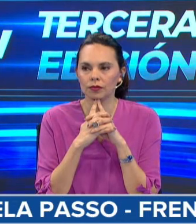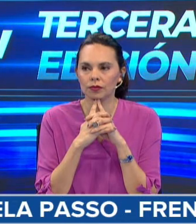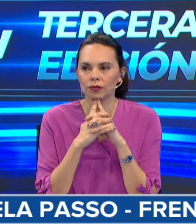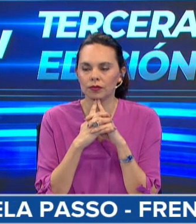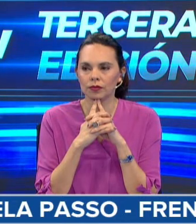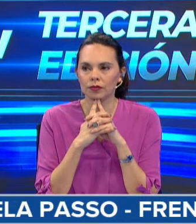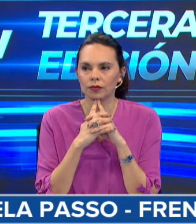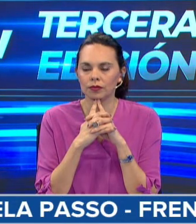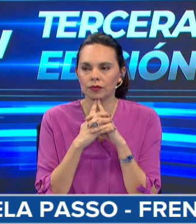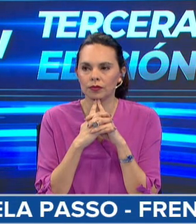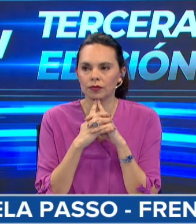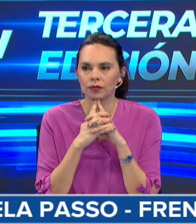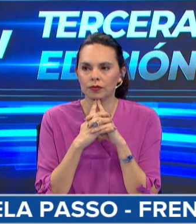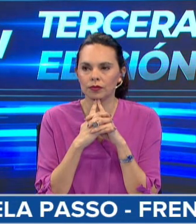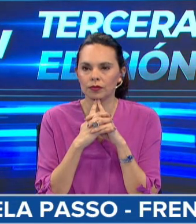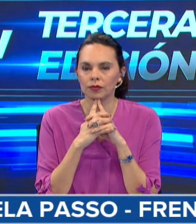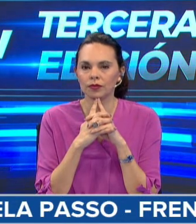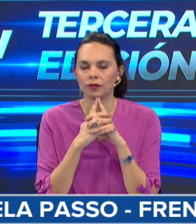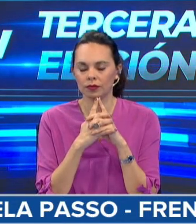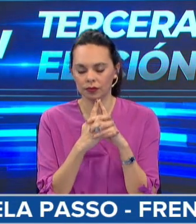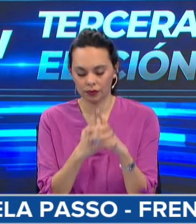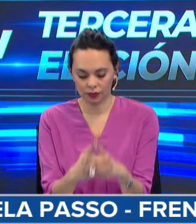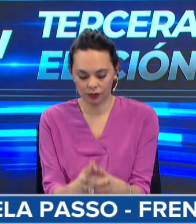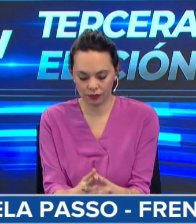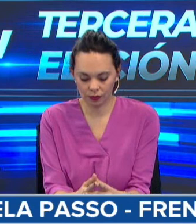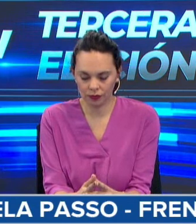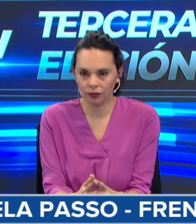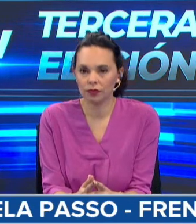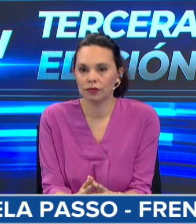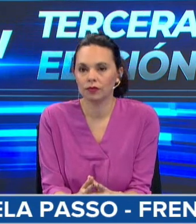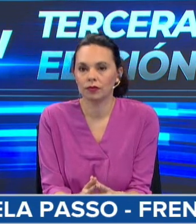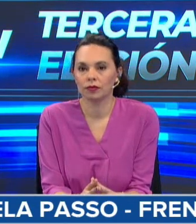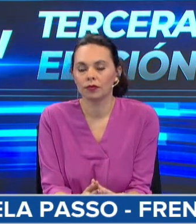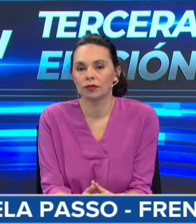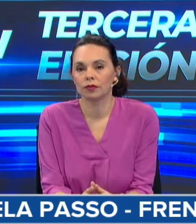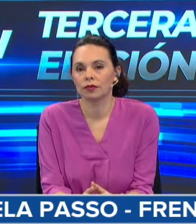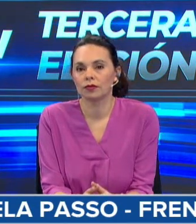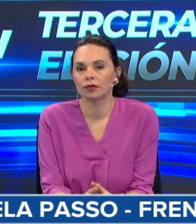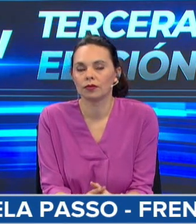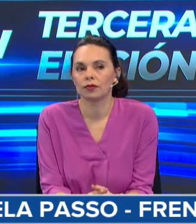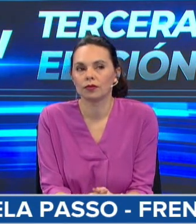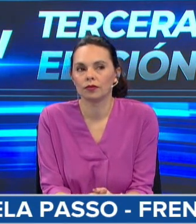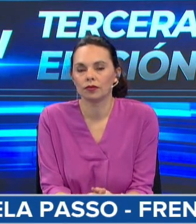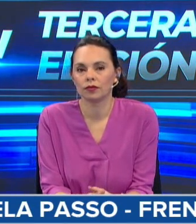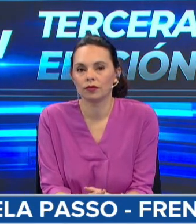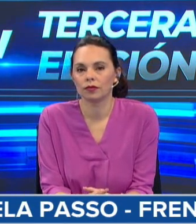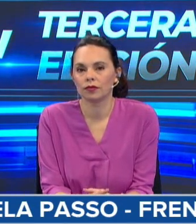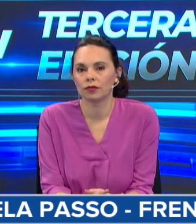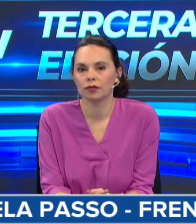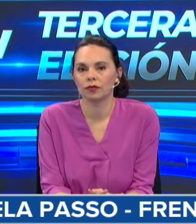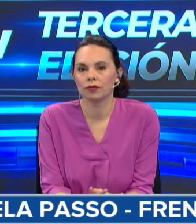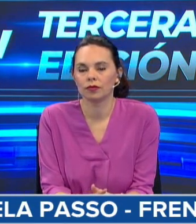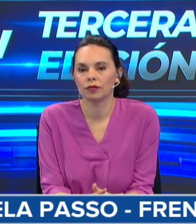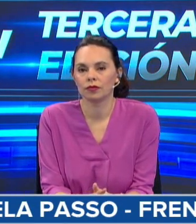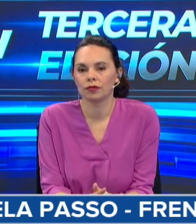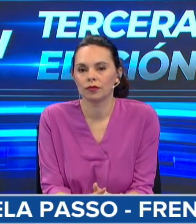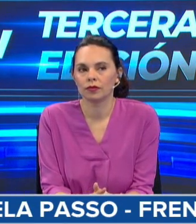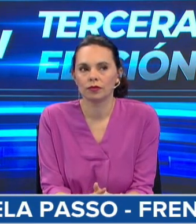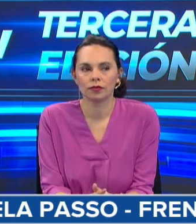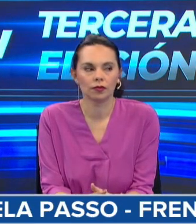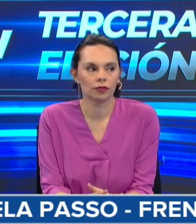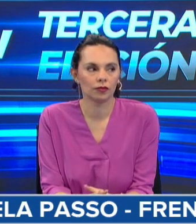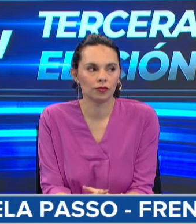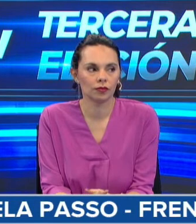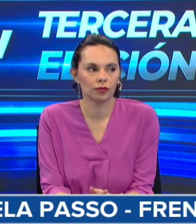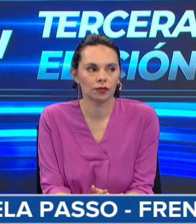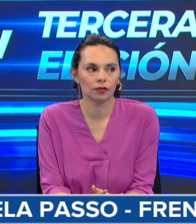un trabajo que ya vienen desarrollando a través de normas que son resoluciones, un trabajo con el sector, de poder ir